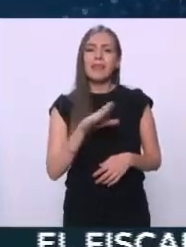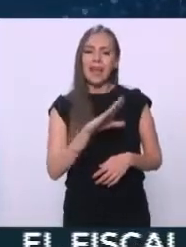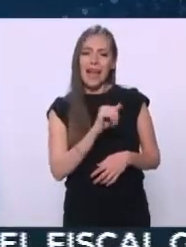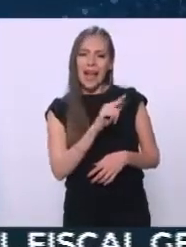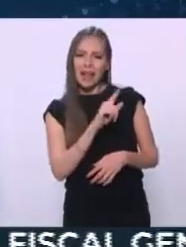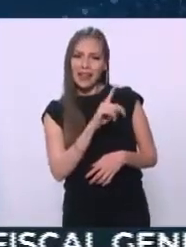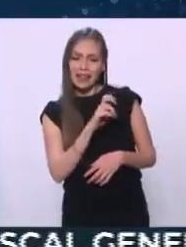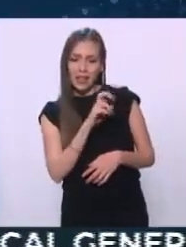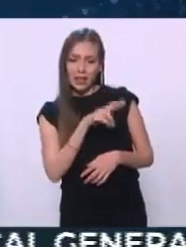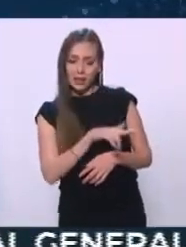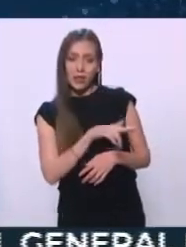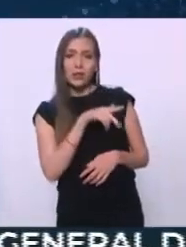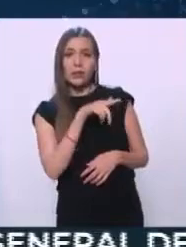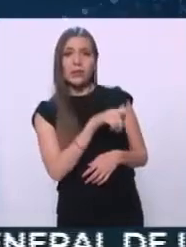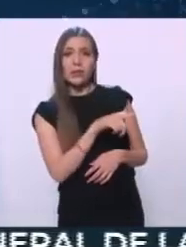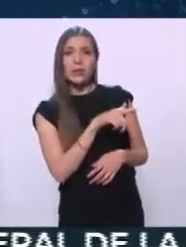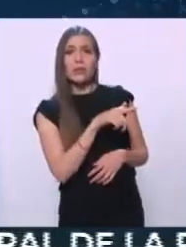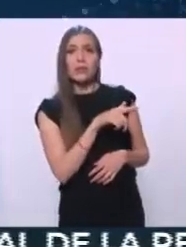Calderón llegó a ser